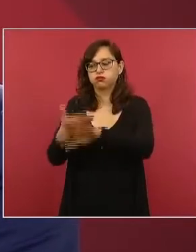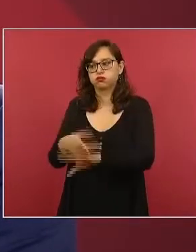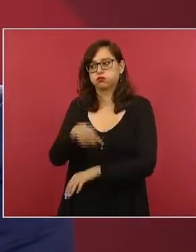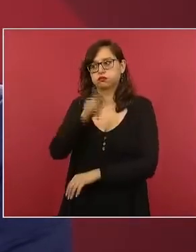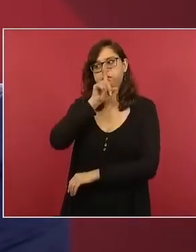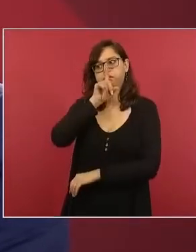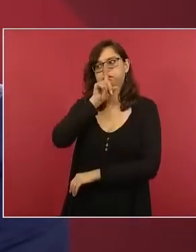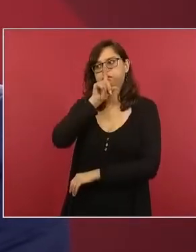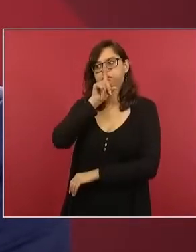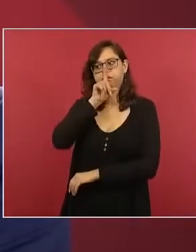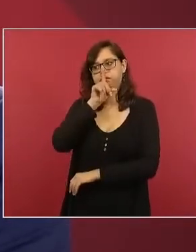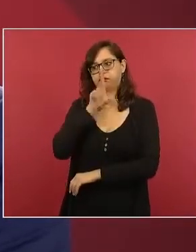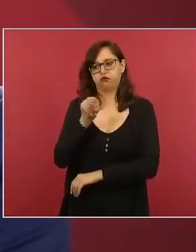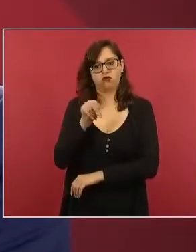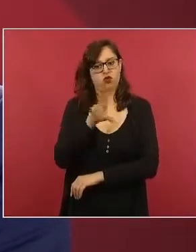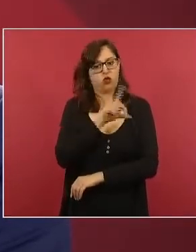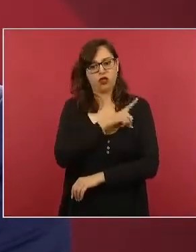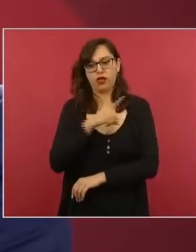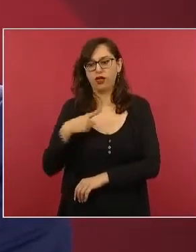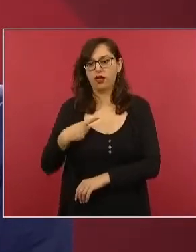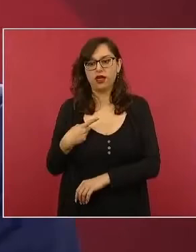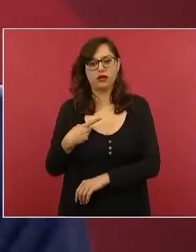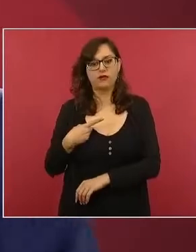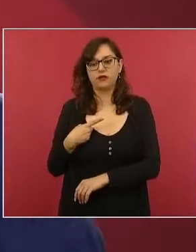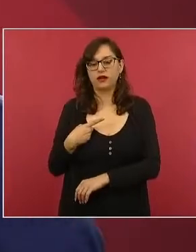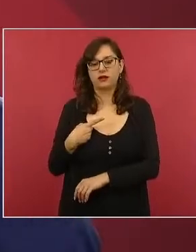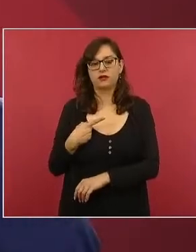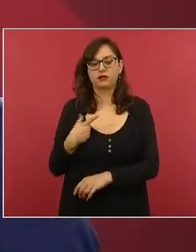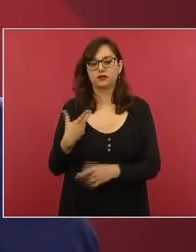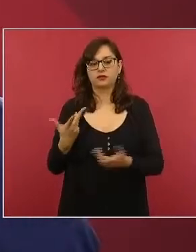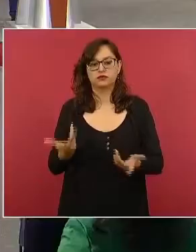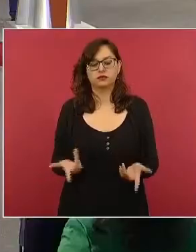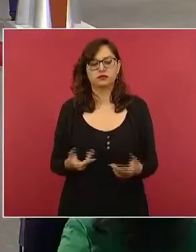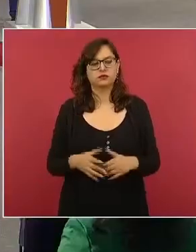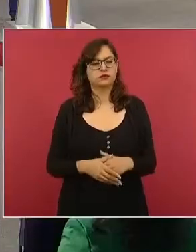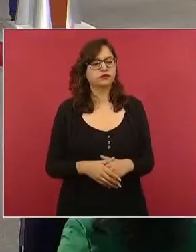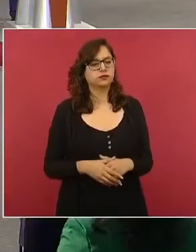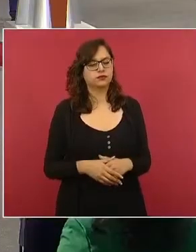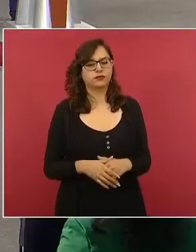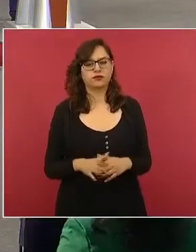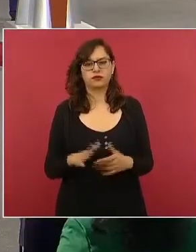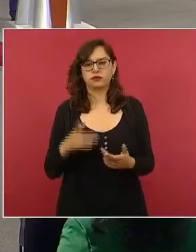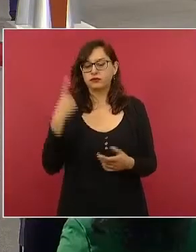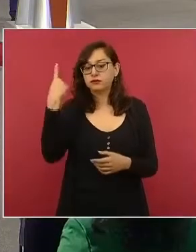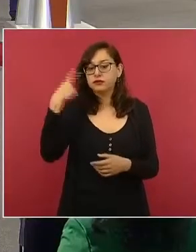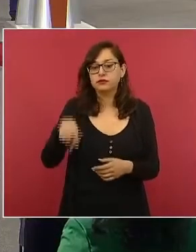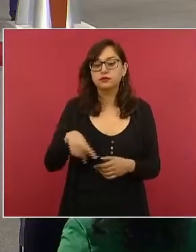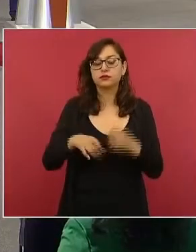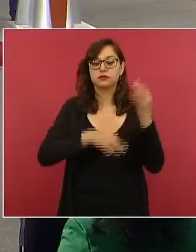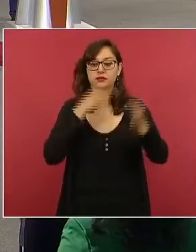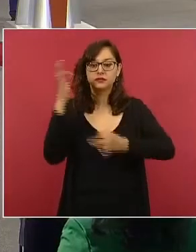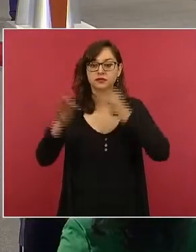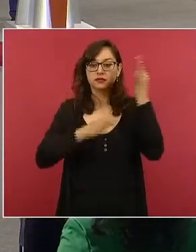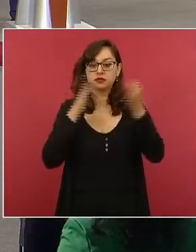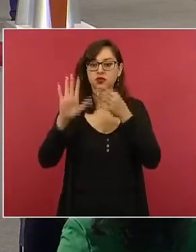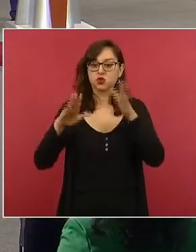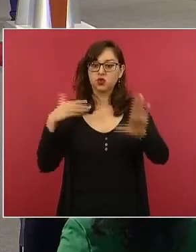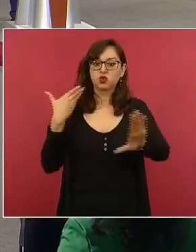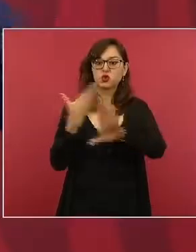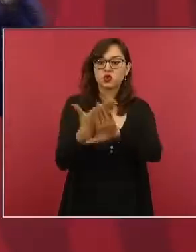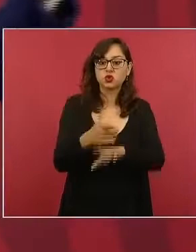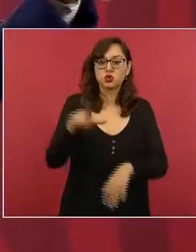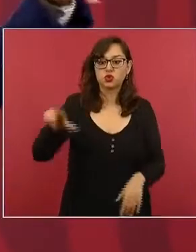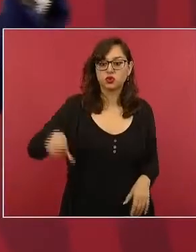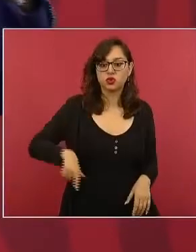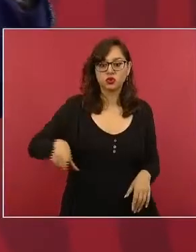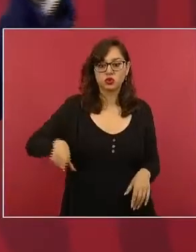para dar golpes de Estado. ¿Usted le pediría al nuevo titular? Golpes de Estado mediáticos. ¿Usted pediría porque van nuevamente?